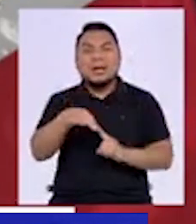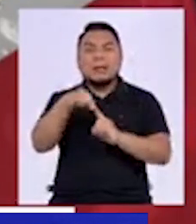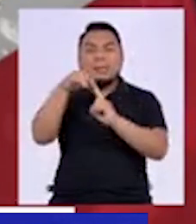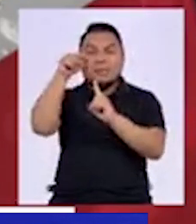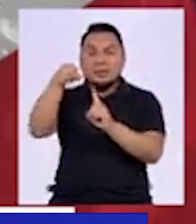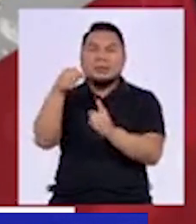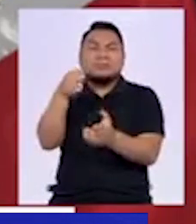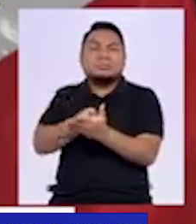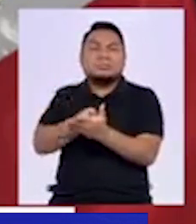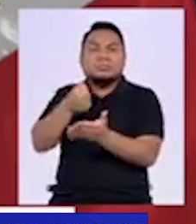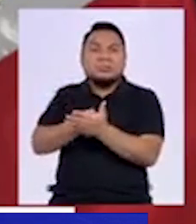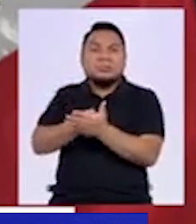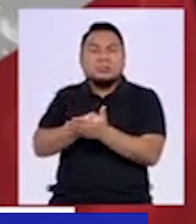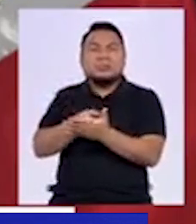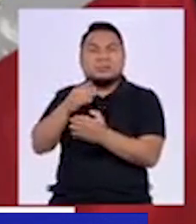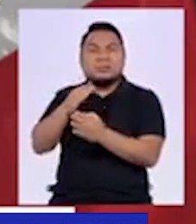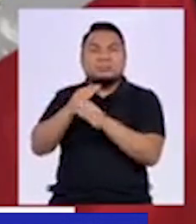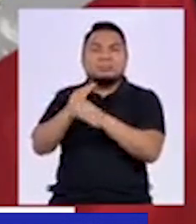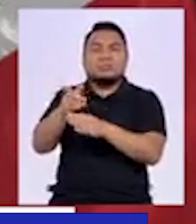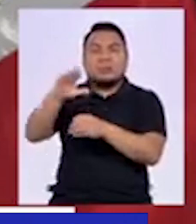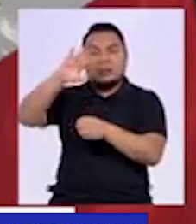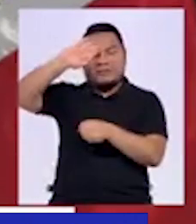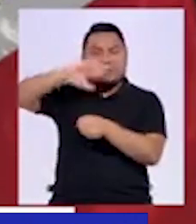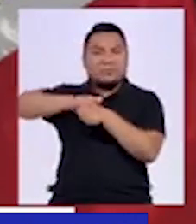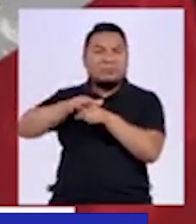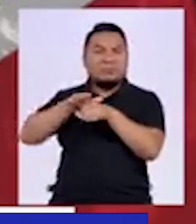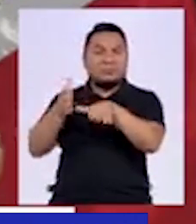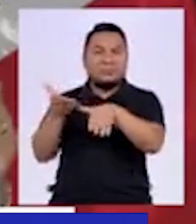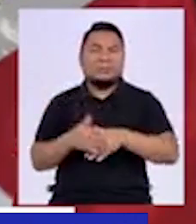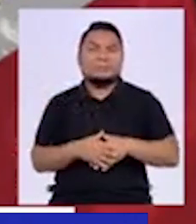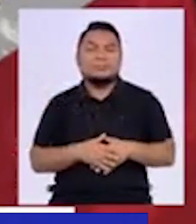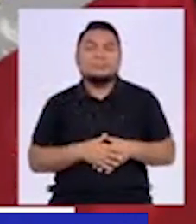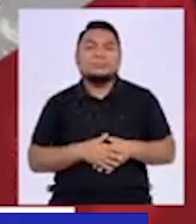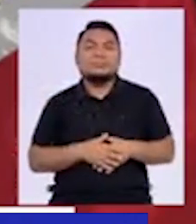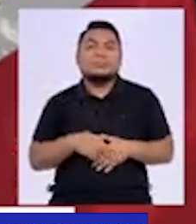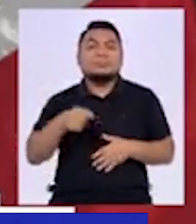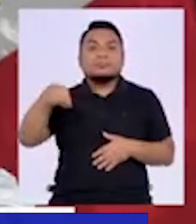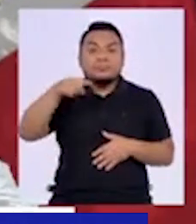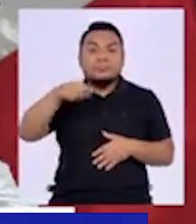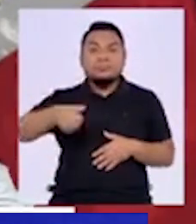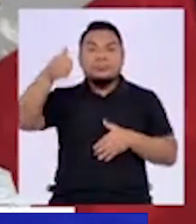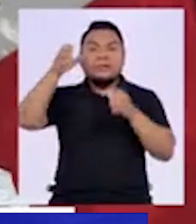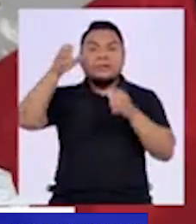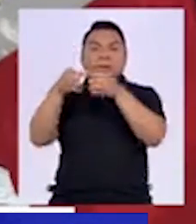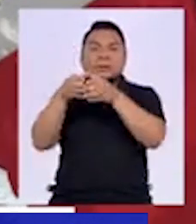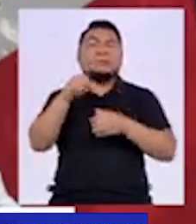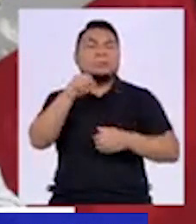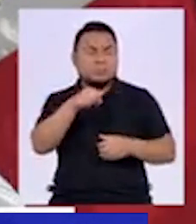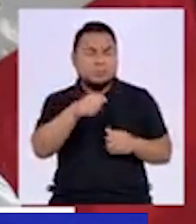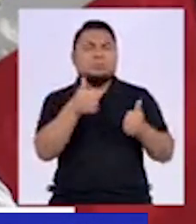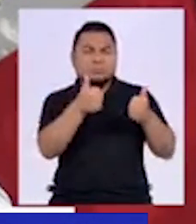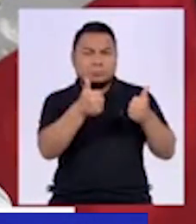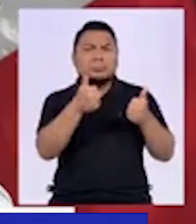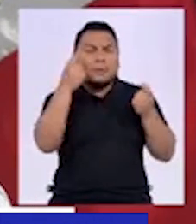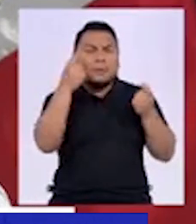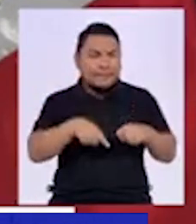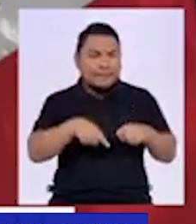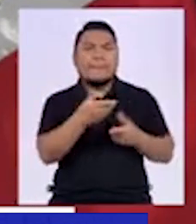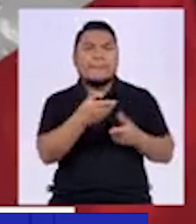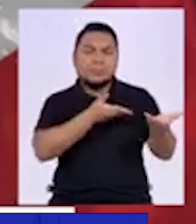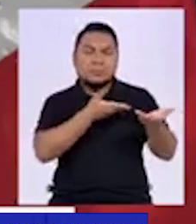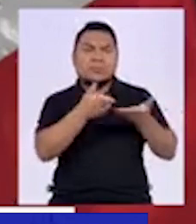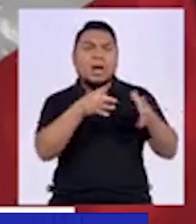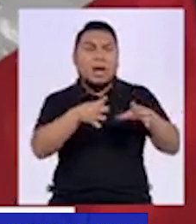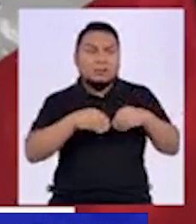específicos para enfrentar esta enfermedad. Lo han tomado y obviamente hay un acuerdo al respecto y